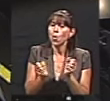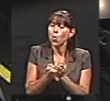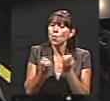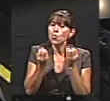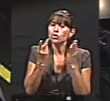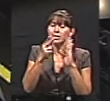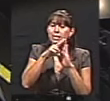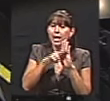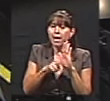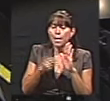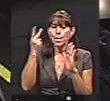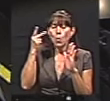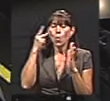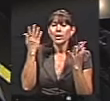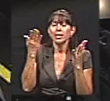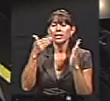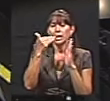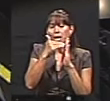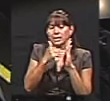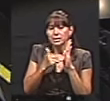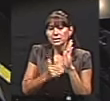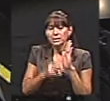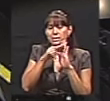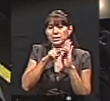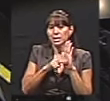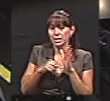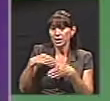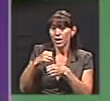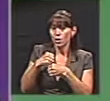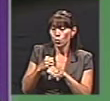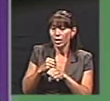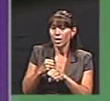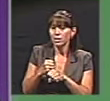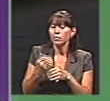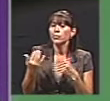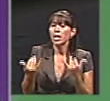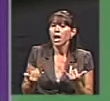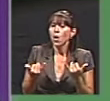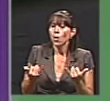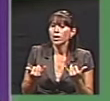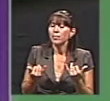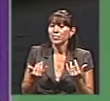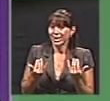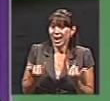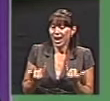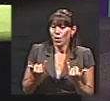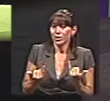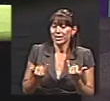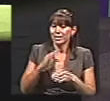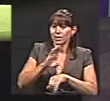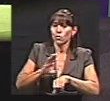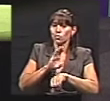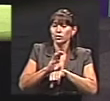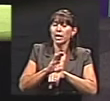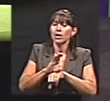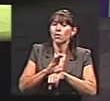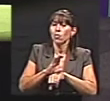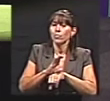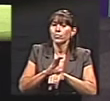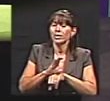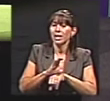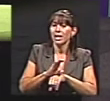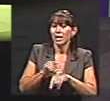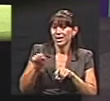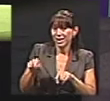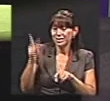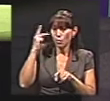que han venido ejecutando. Ahora, ¿en qué proceso se encuentra ahorita el Consejo? ¿Esta